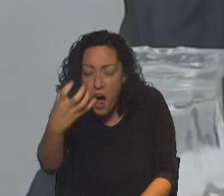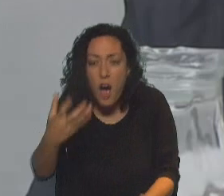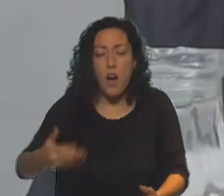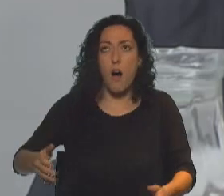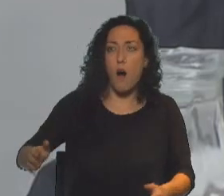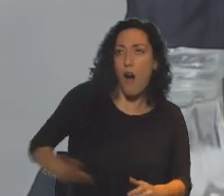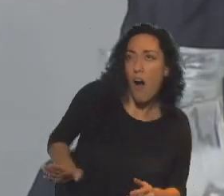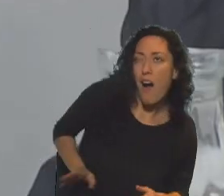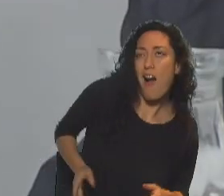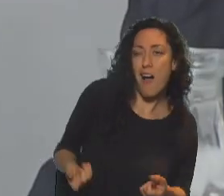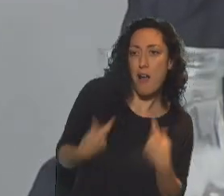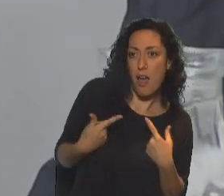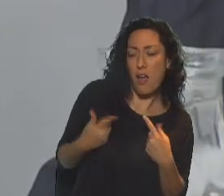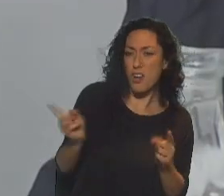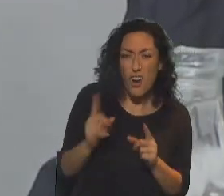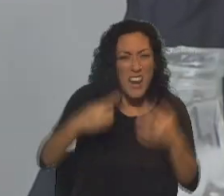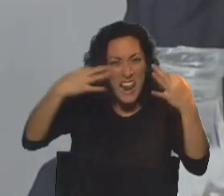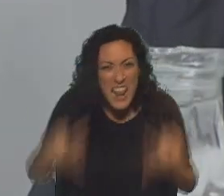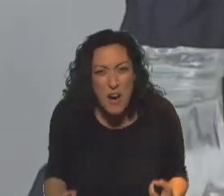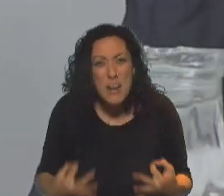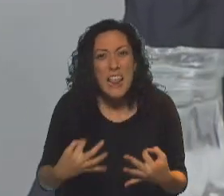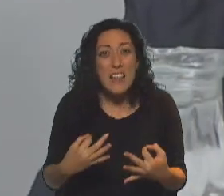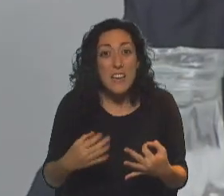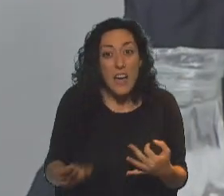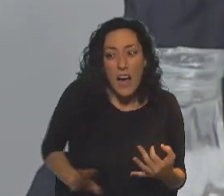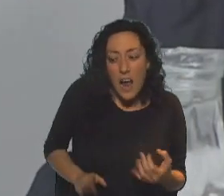que me animan son realmente ver si podemos salir.